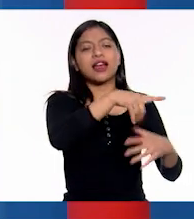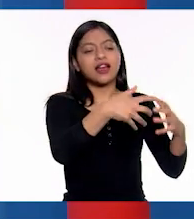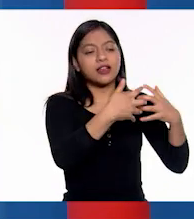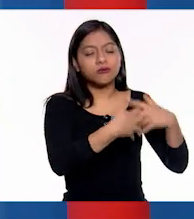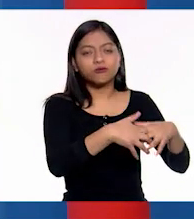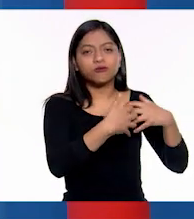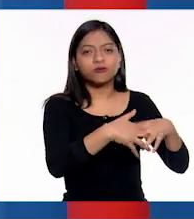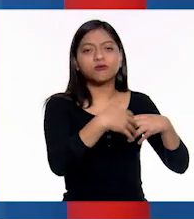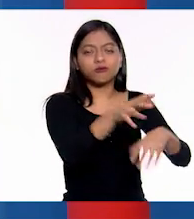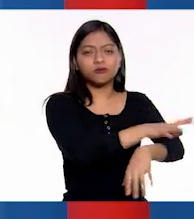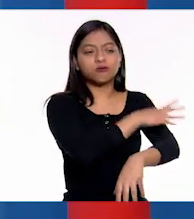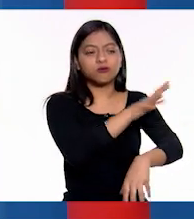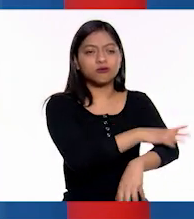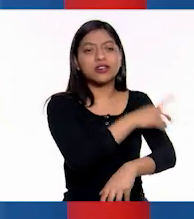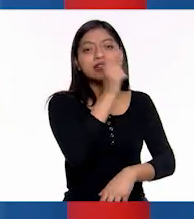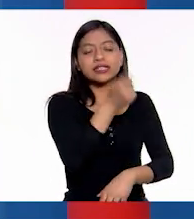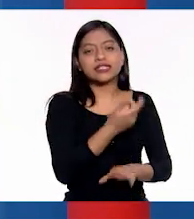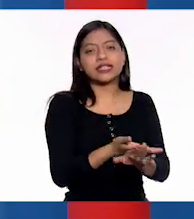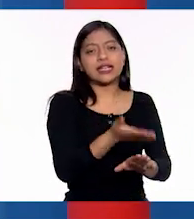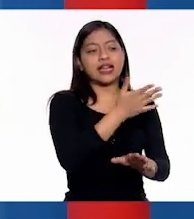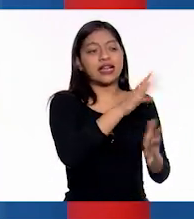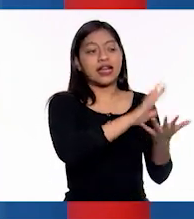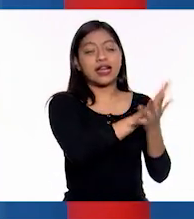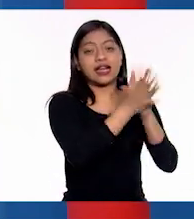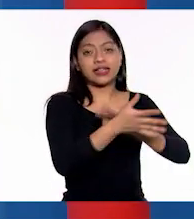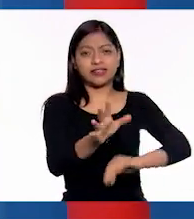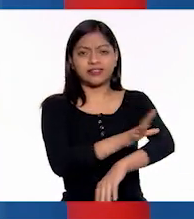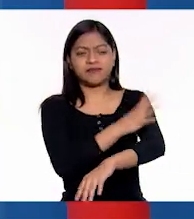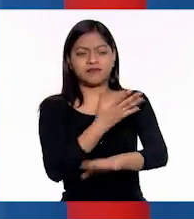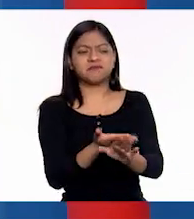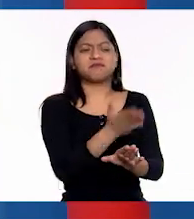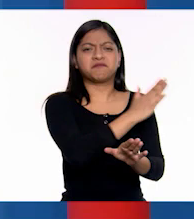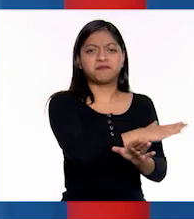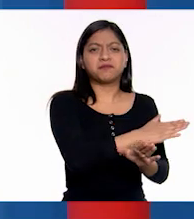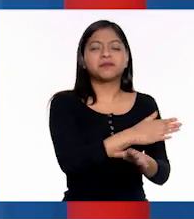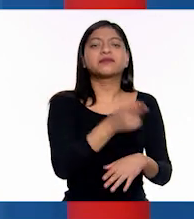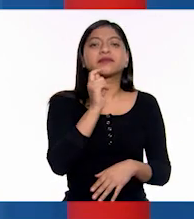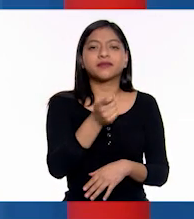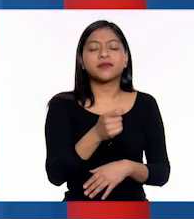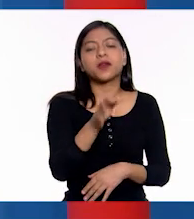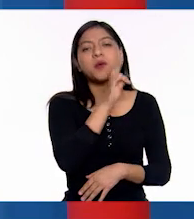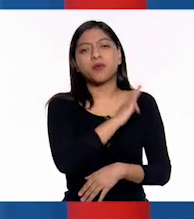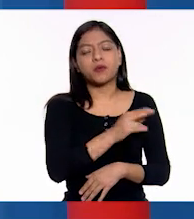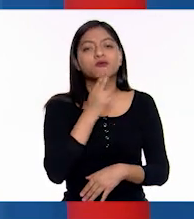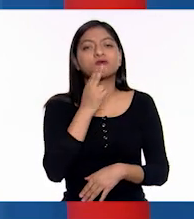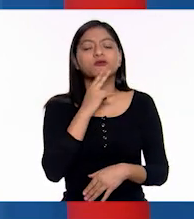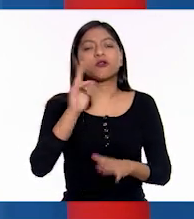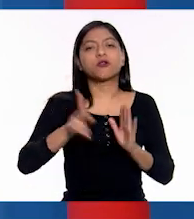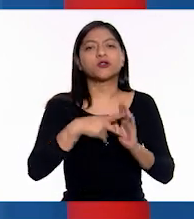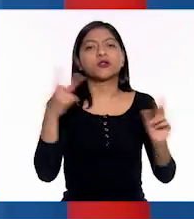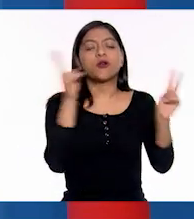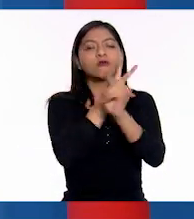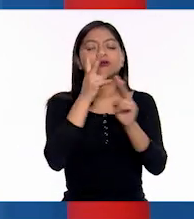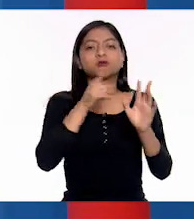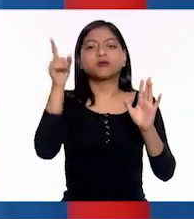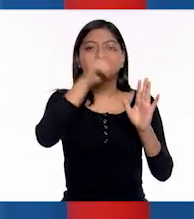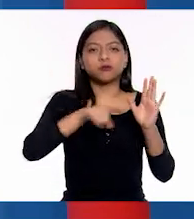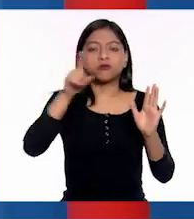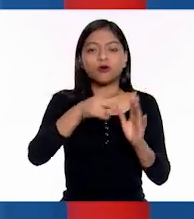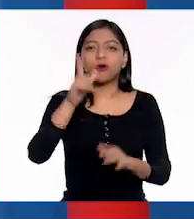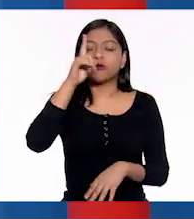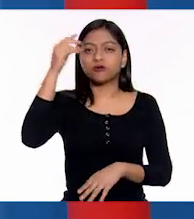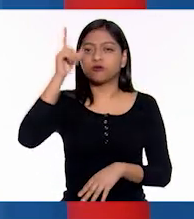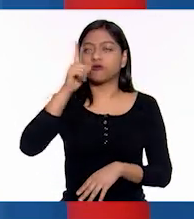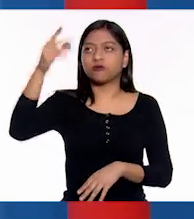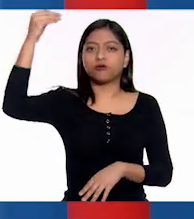eléctrica a partir de energías primarias. Las energías primarias pueden ser renovables como el viento, la radiación solar, las